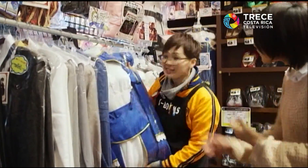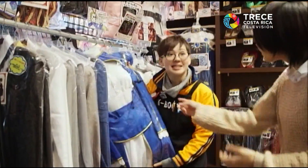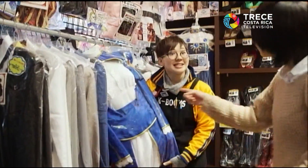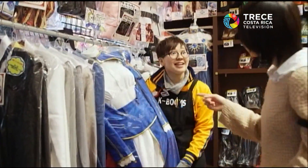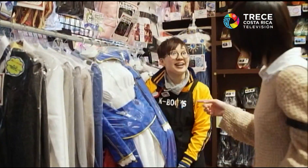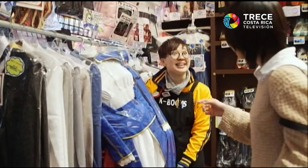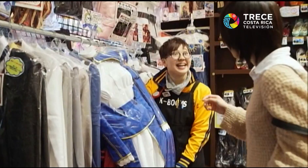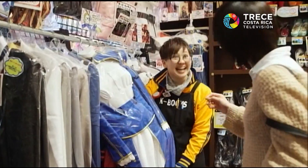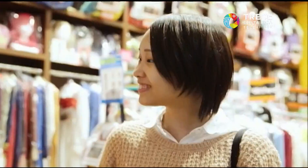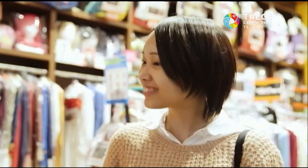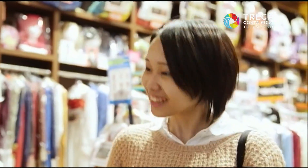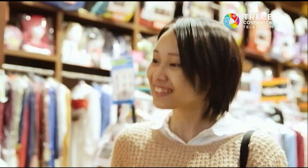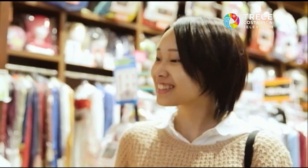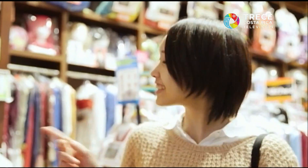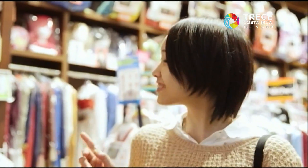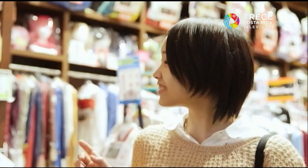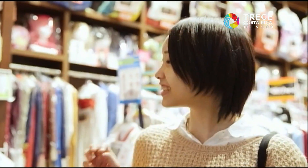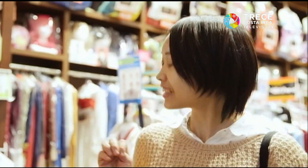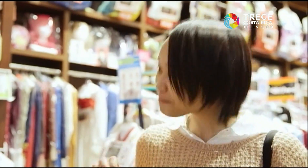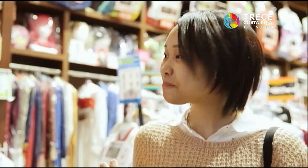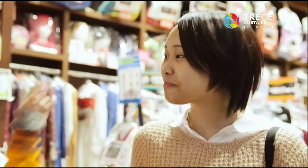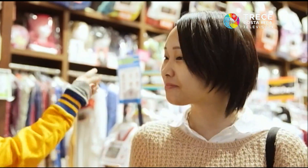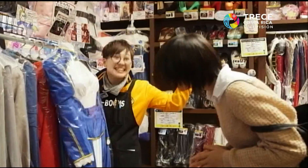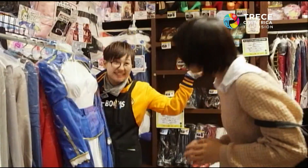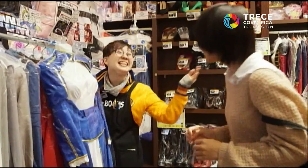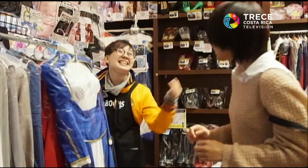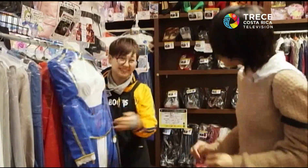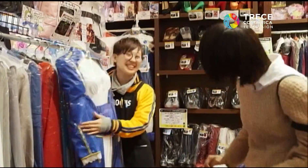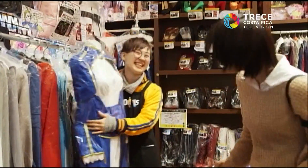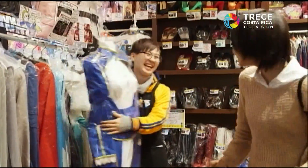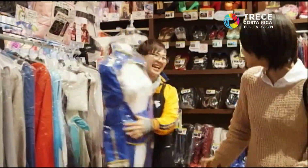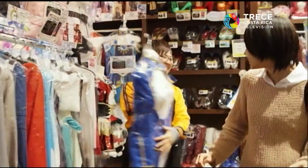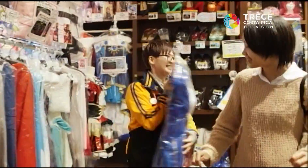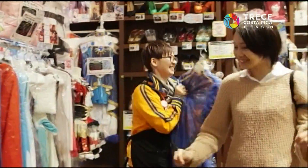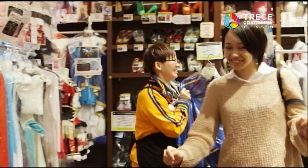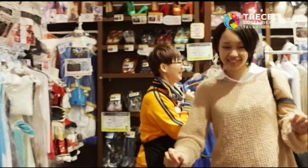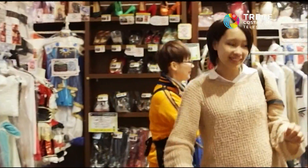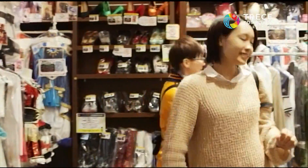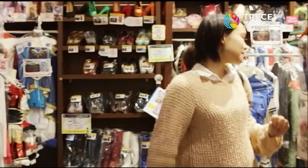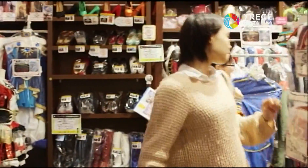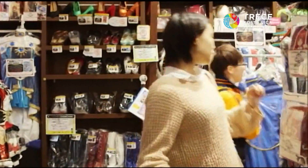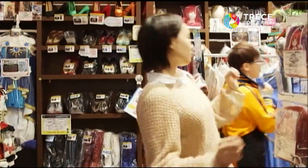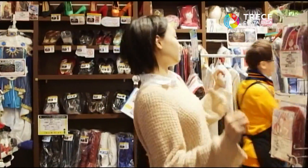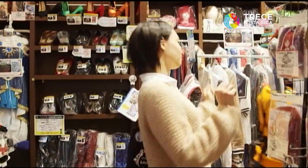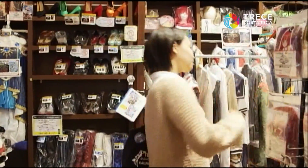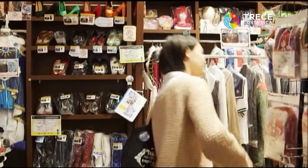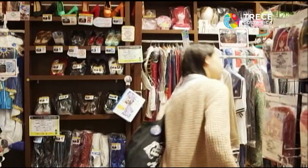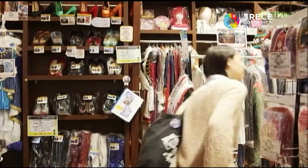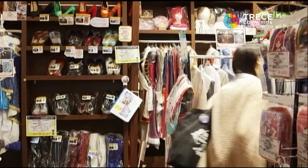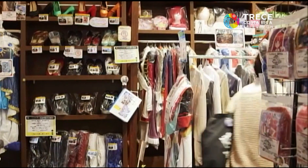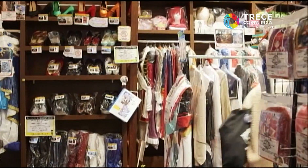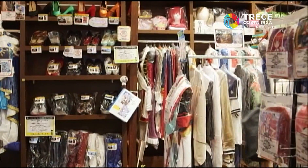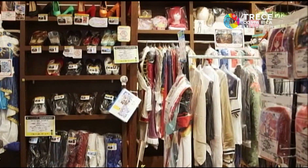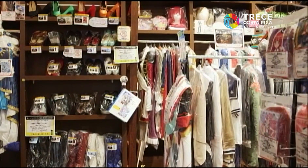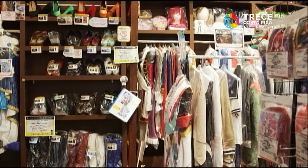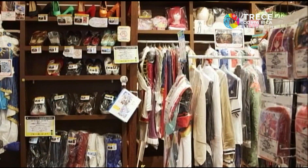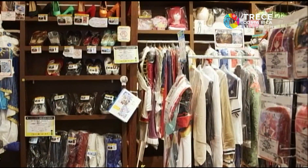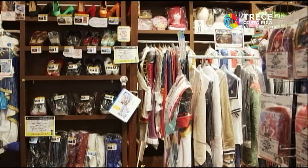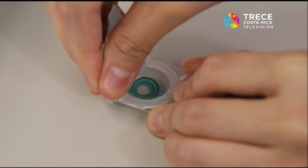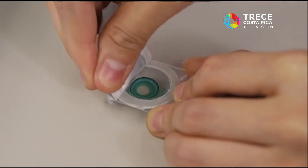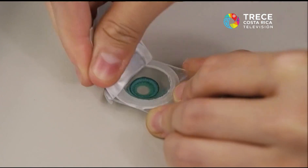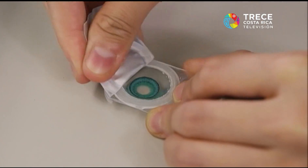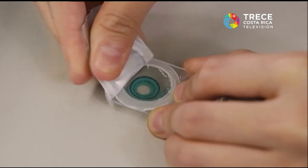Aquí está. Esto es lo que busca. ¿Quiere probarlo? No tardó nada en encontrar el disfraz de su personaje